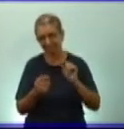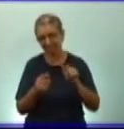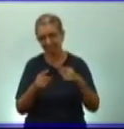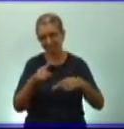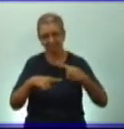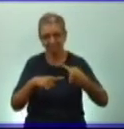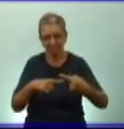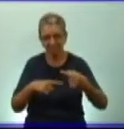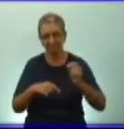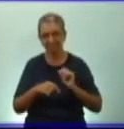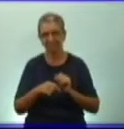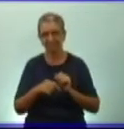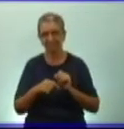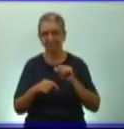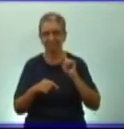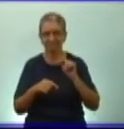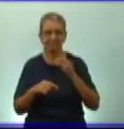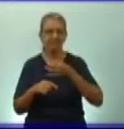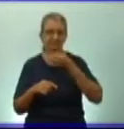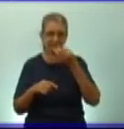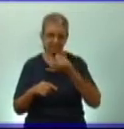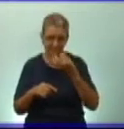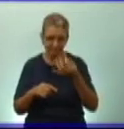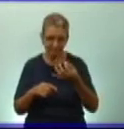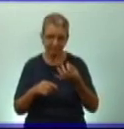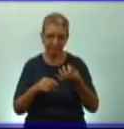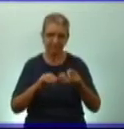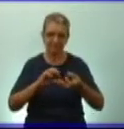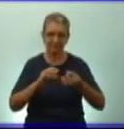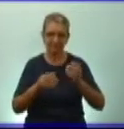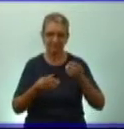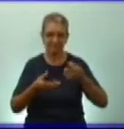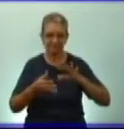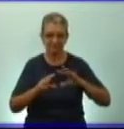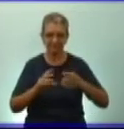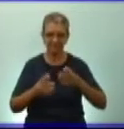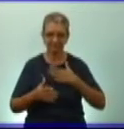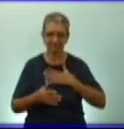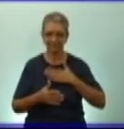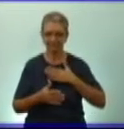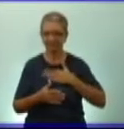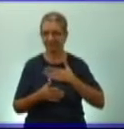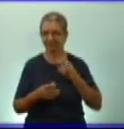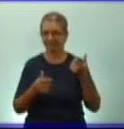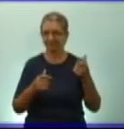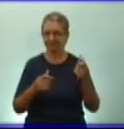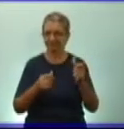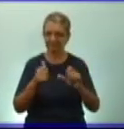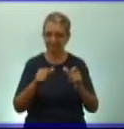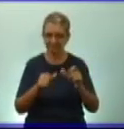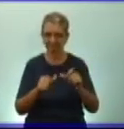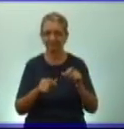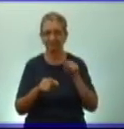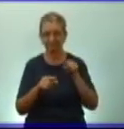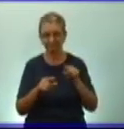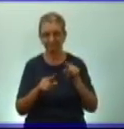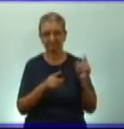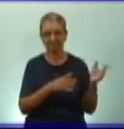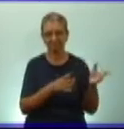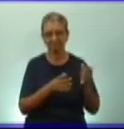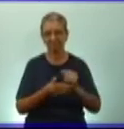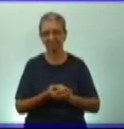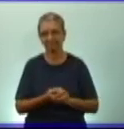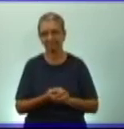De ahí que esto puede explicar el comportamiento de las propiedades físicas que estas sustancias presentan y que veremos después en el transcurso del